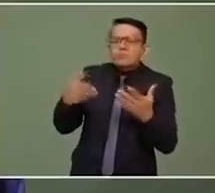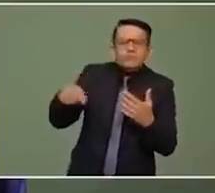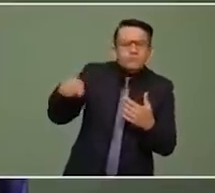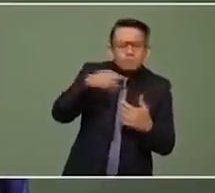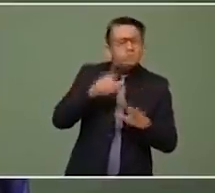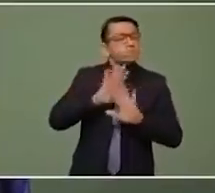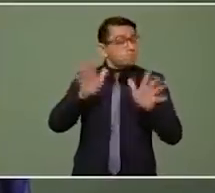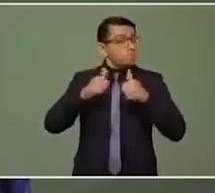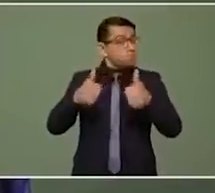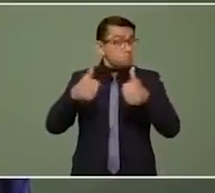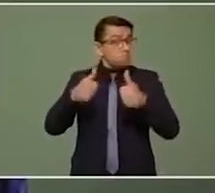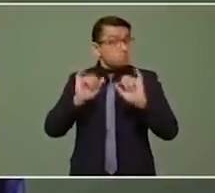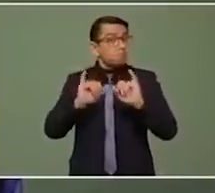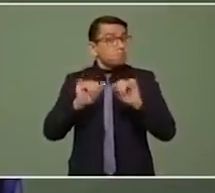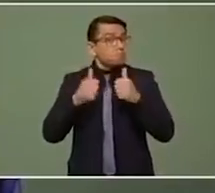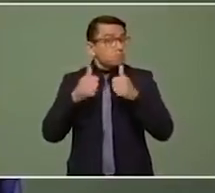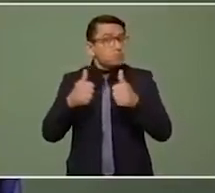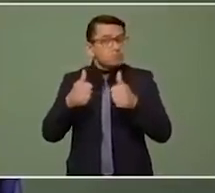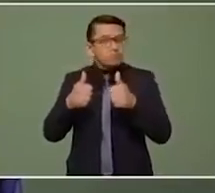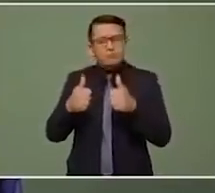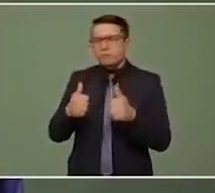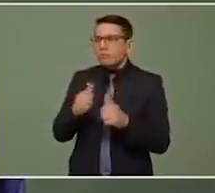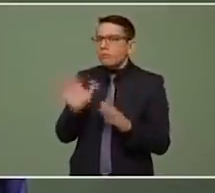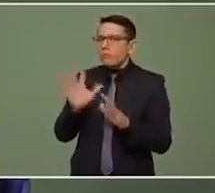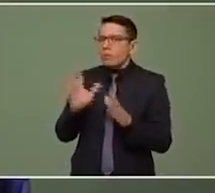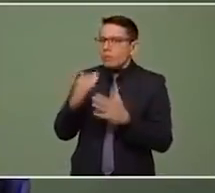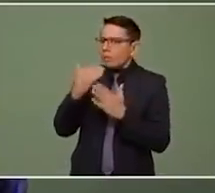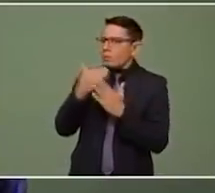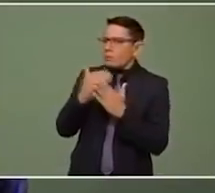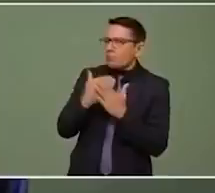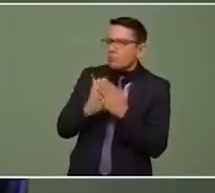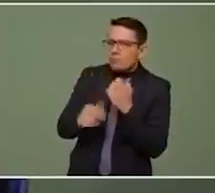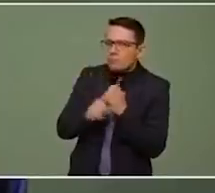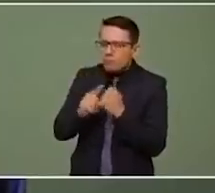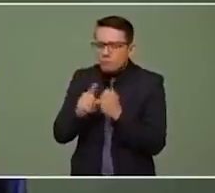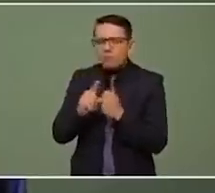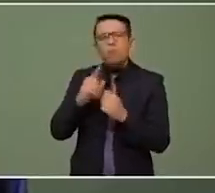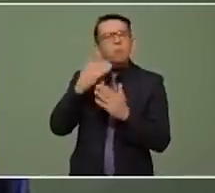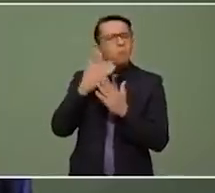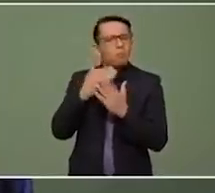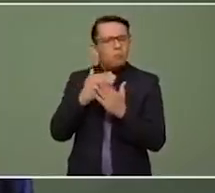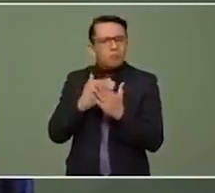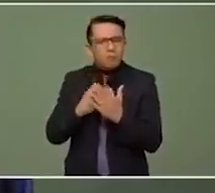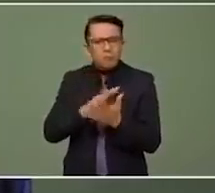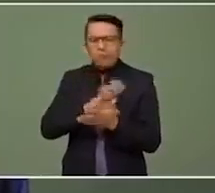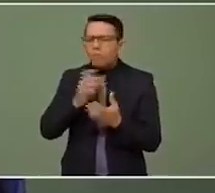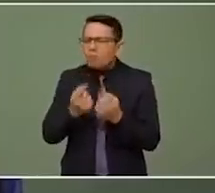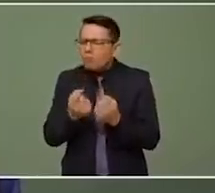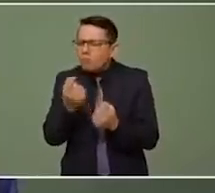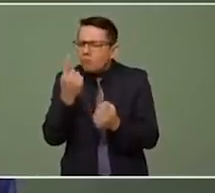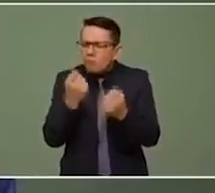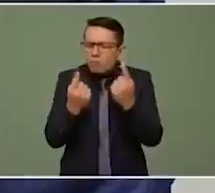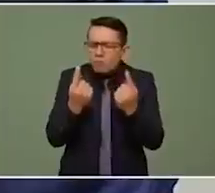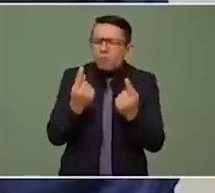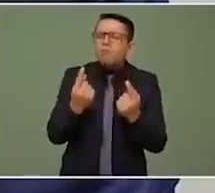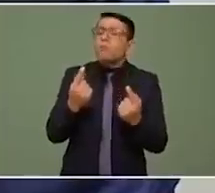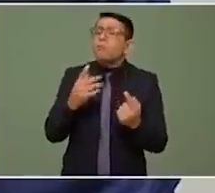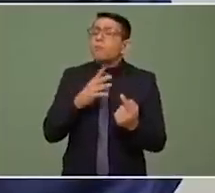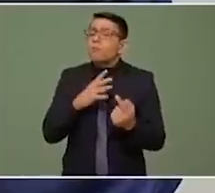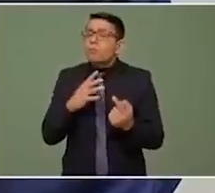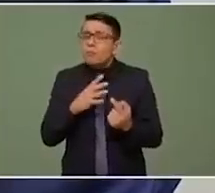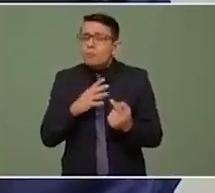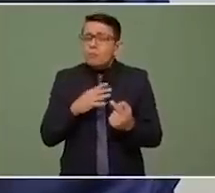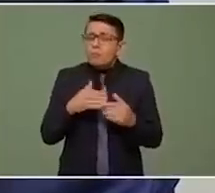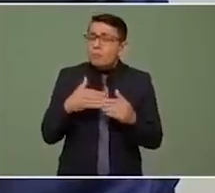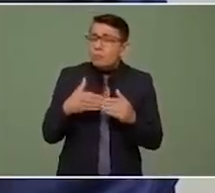exitoso había mucho problema de inseguridad de violencia en la laguna y a